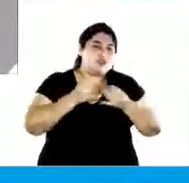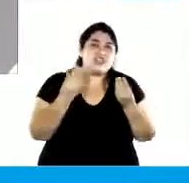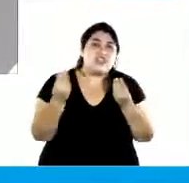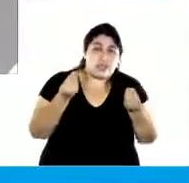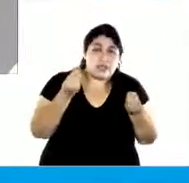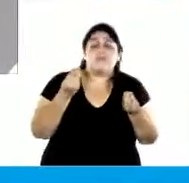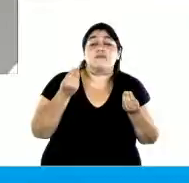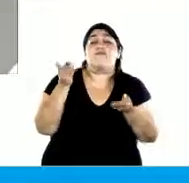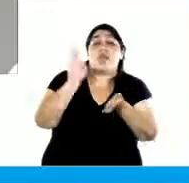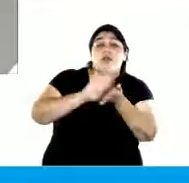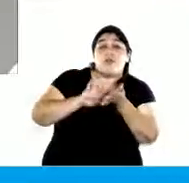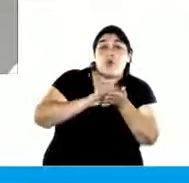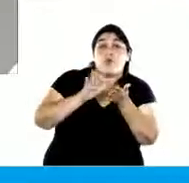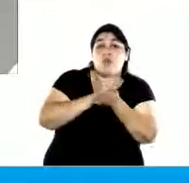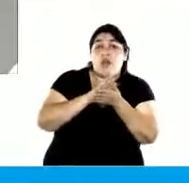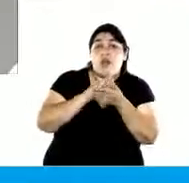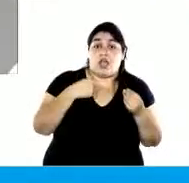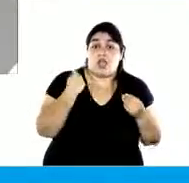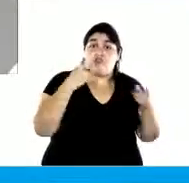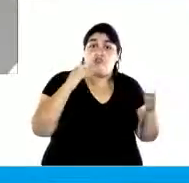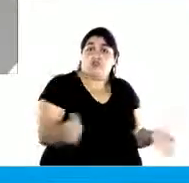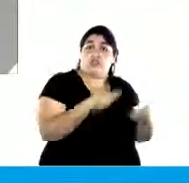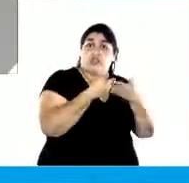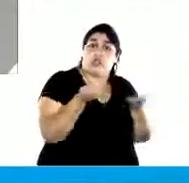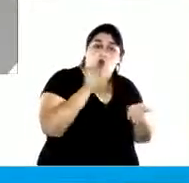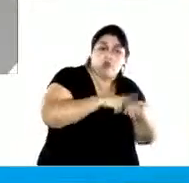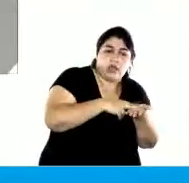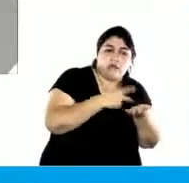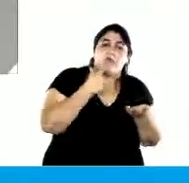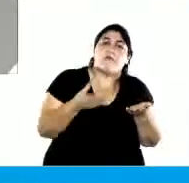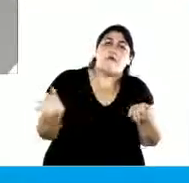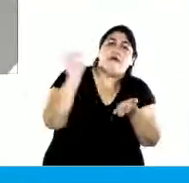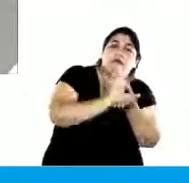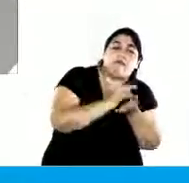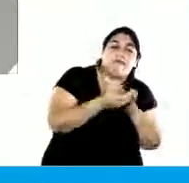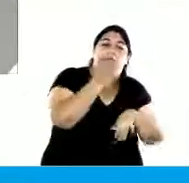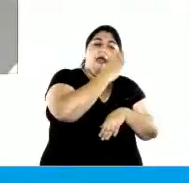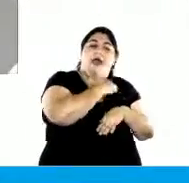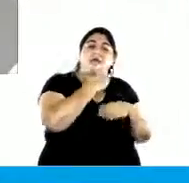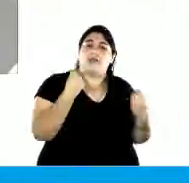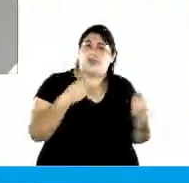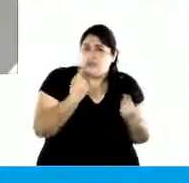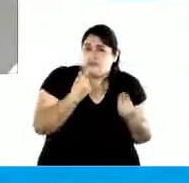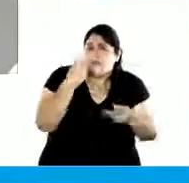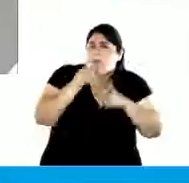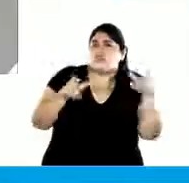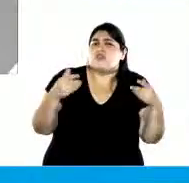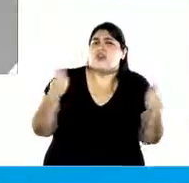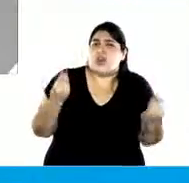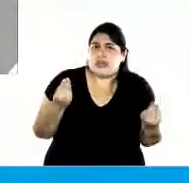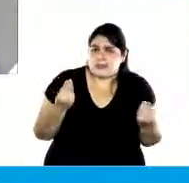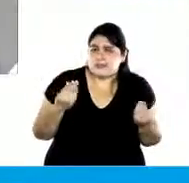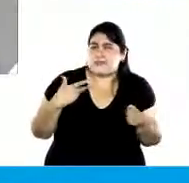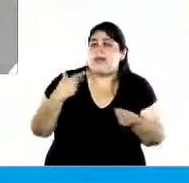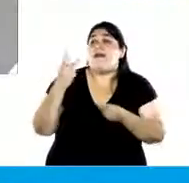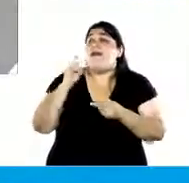Si volvemos a cerrar todo, vamos a tener que votar una nueva moratoria en el 2021, pero no sabemos con cuántos contribuyentes nos vamos a encontrar.